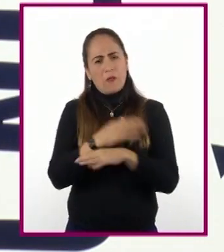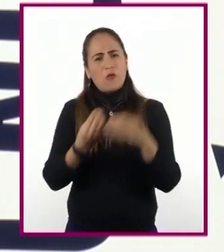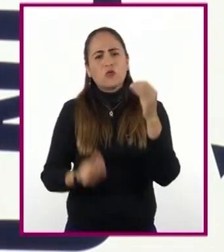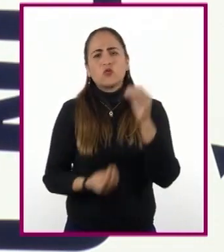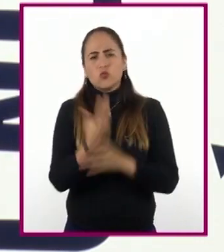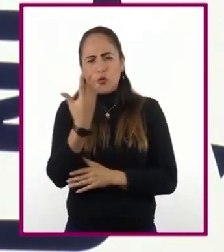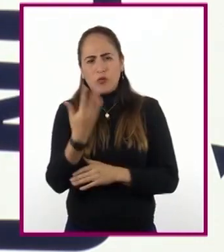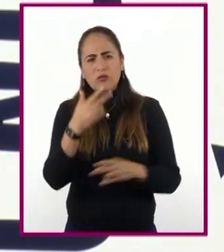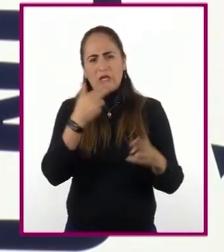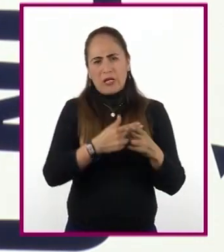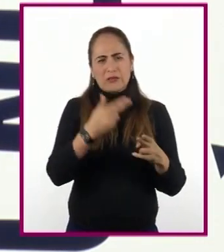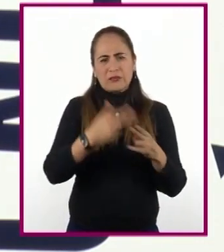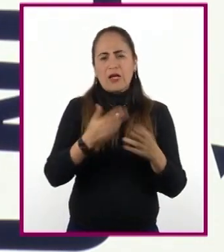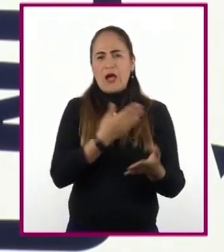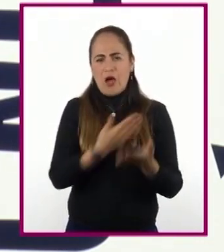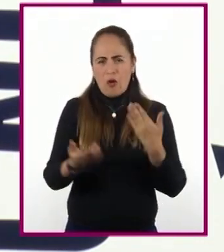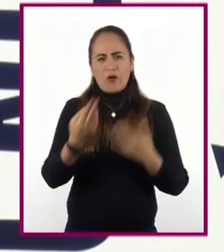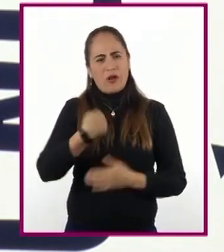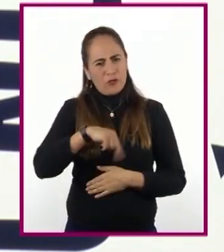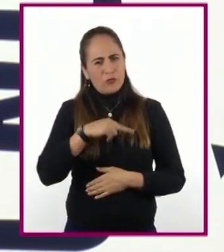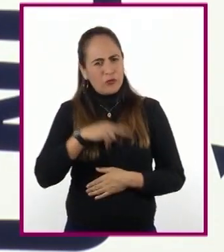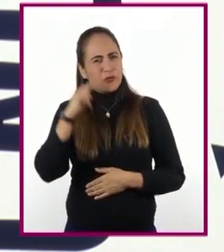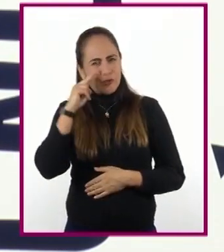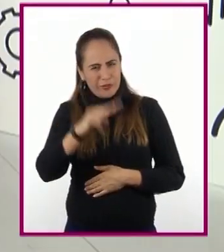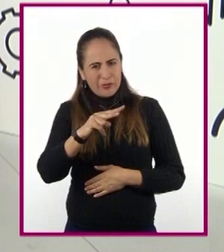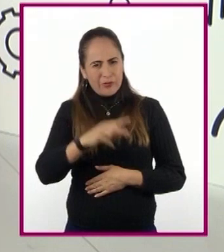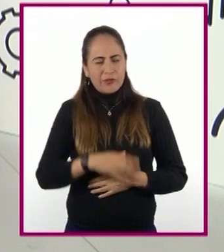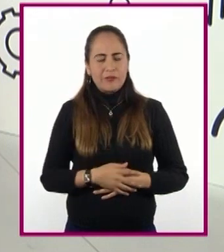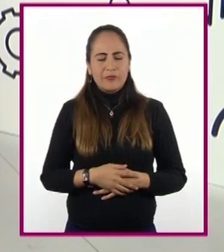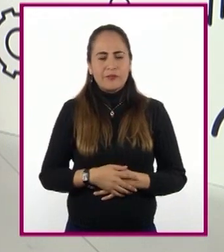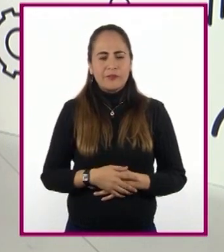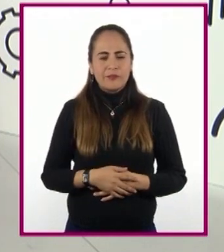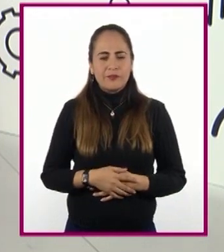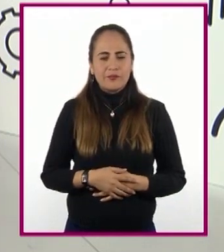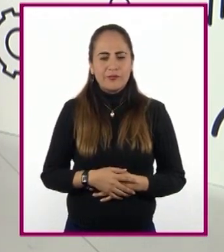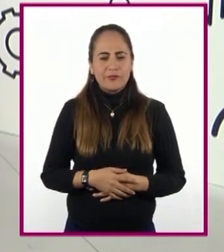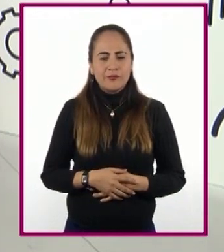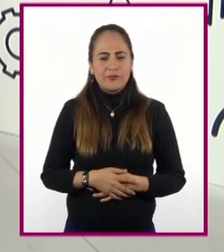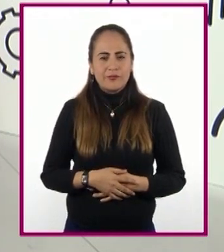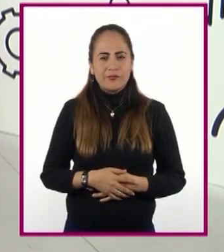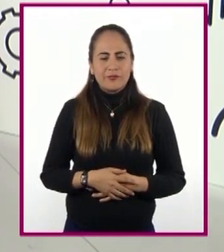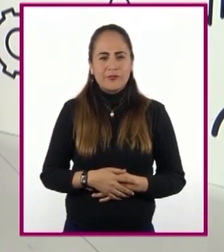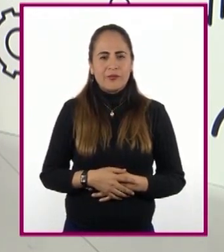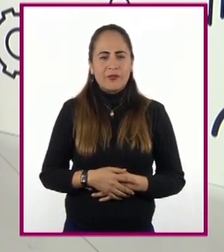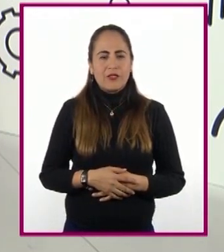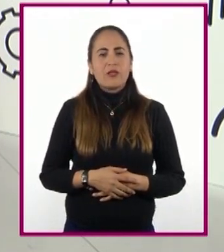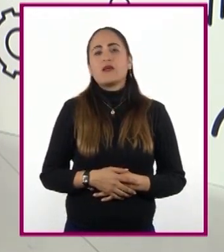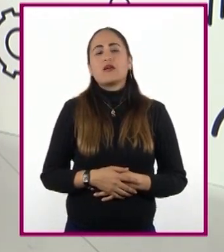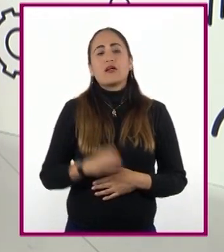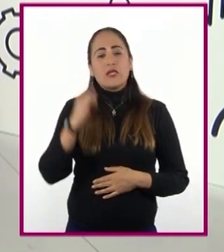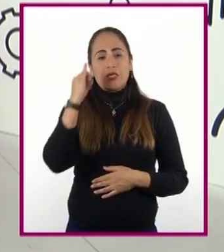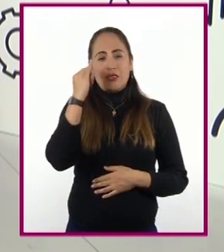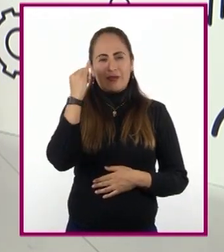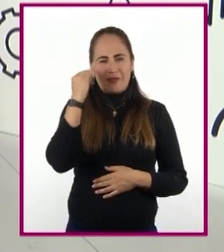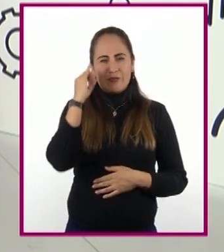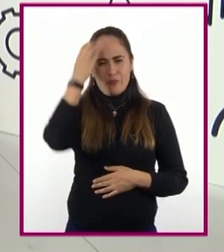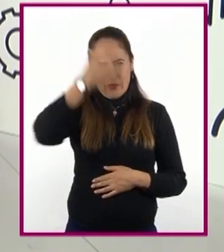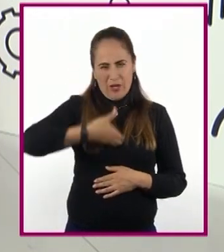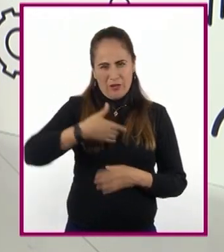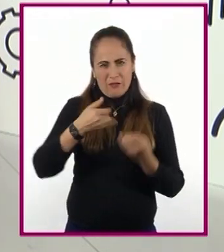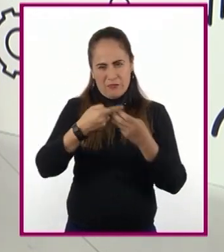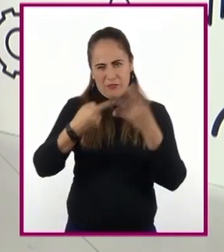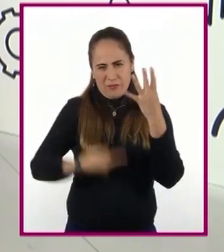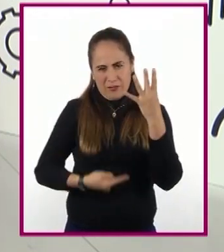creaciones tecnológicas con las que contamos en la actualidad. Y ya que hablamos de lenguaje e imágenes, ¿qué les parece si vamos